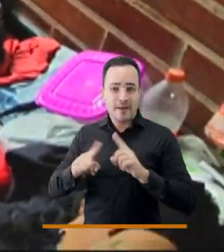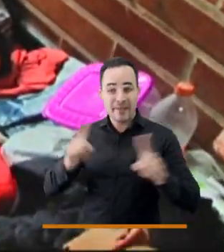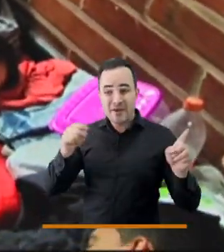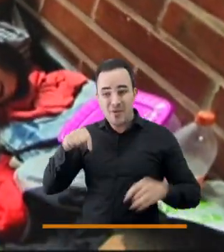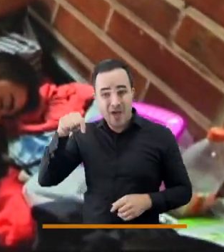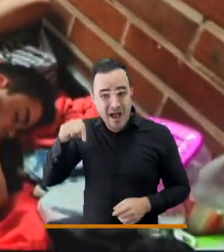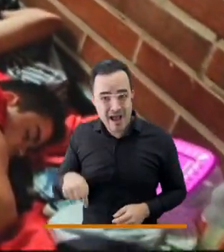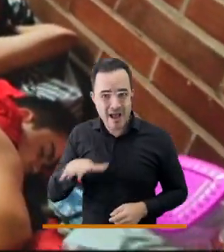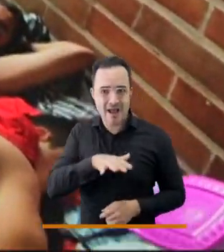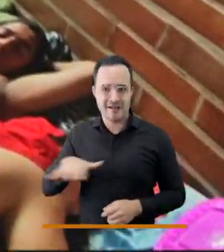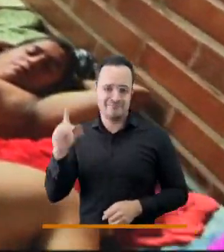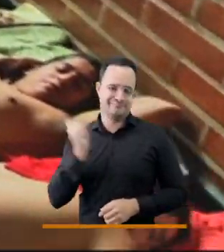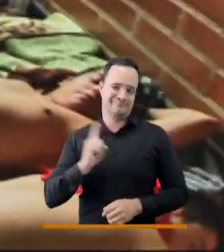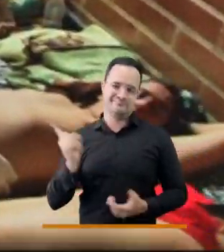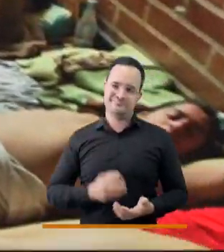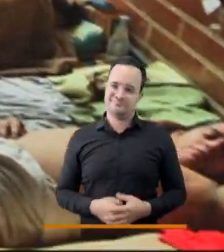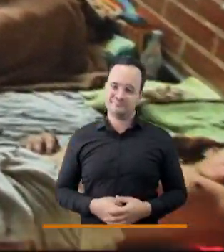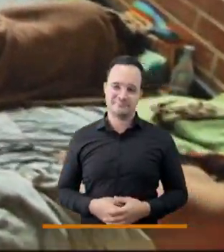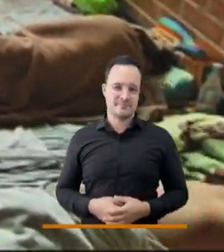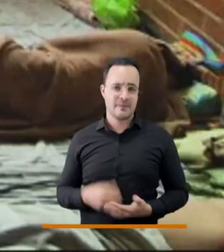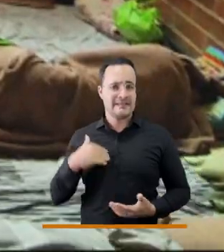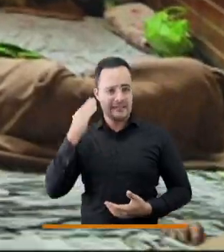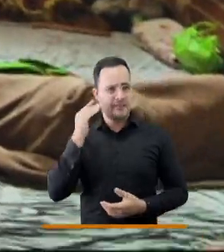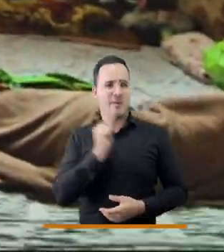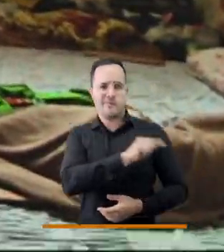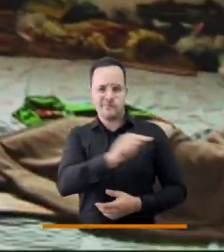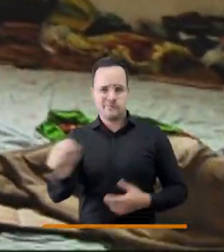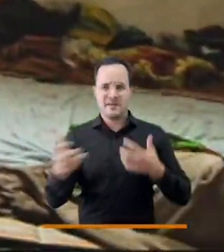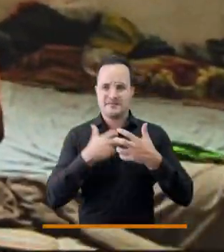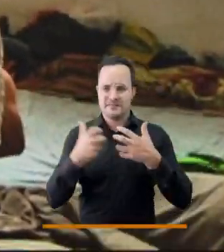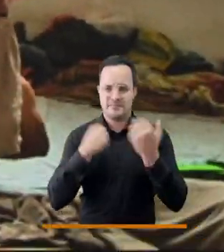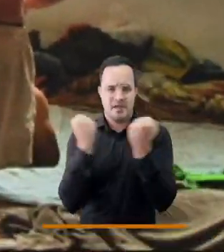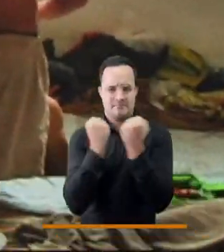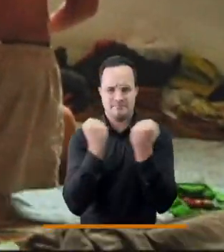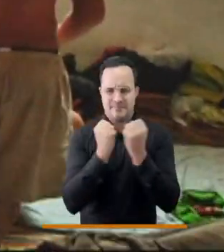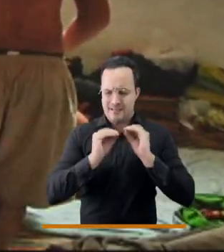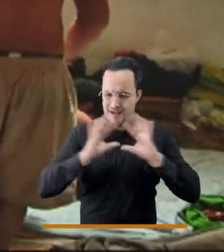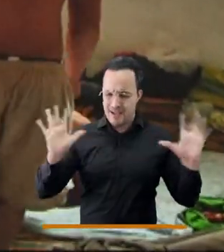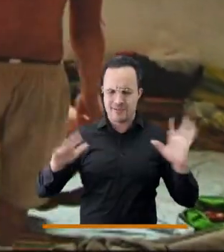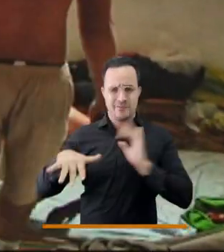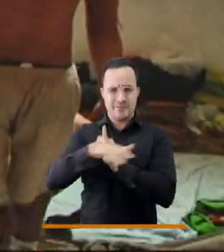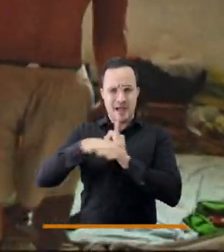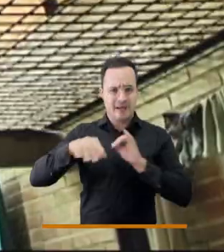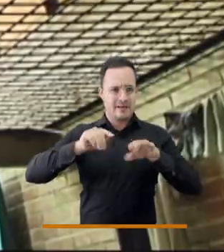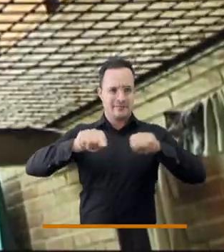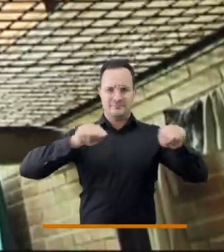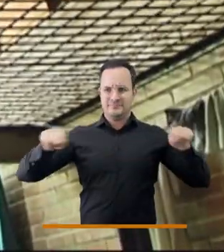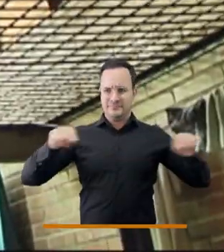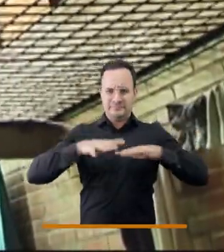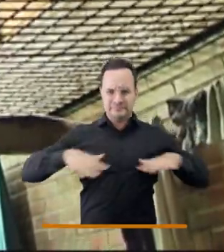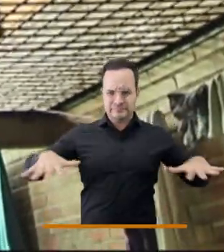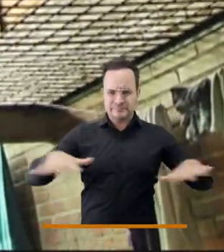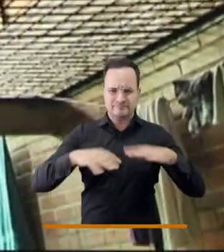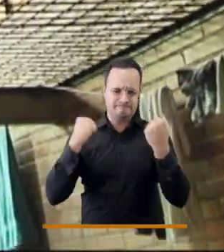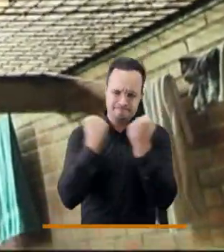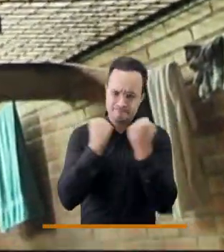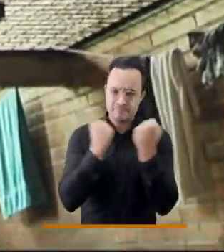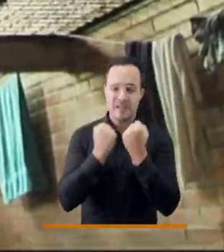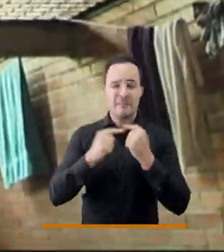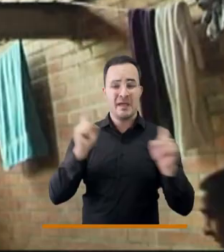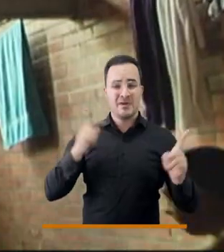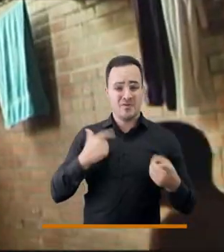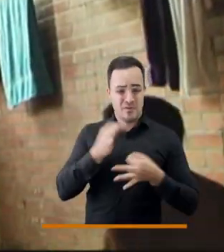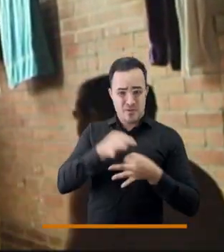en las cárceles de nuestra ciudad. Y sabemos además que hay que construir esa cárcel metropolitana para sindicados, pero no en